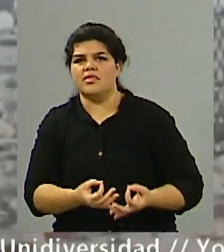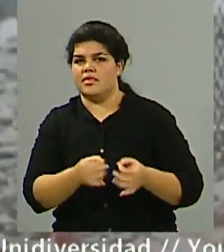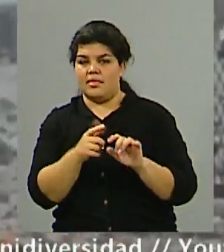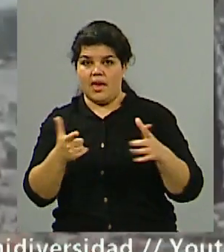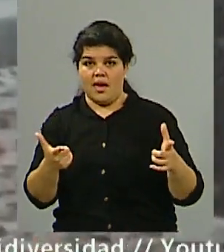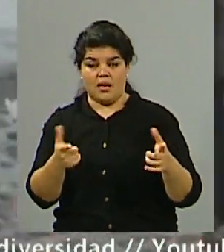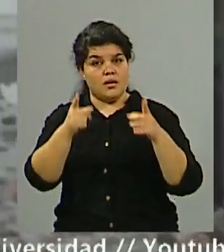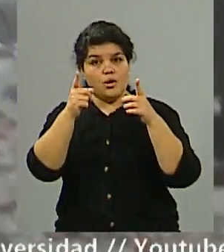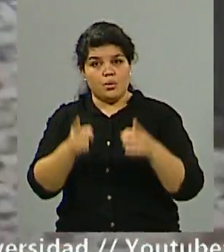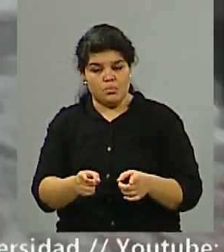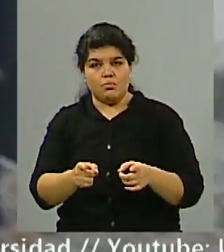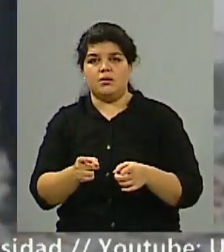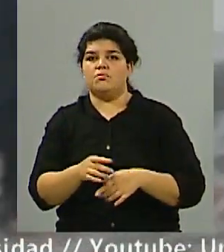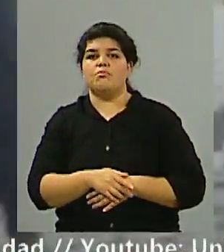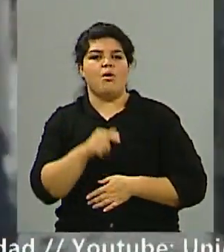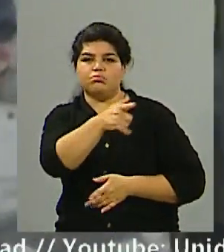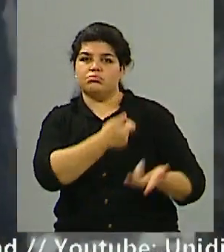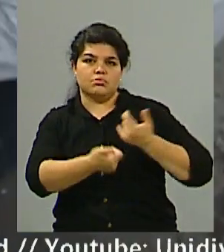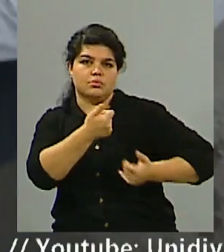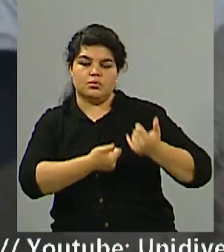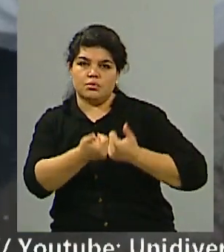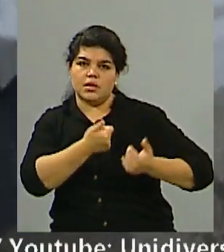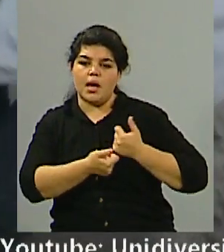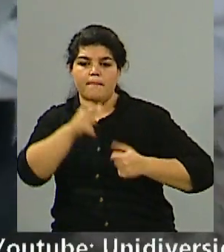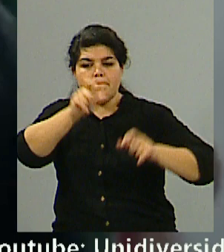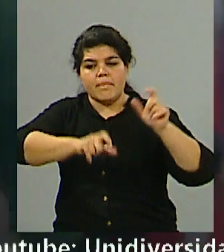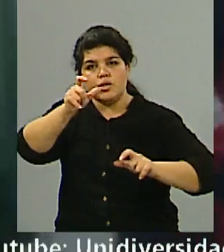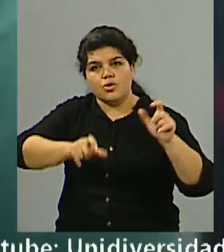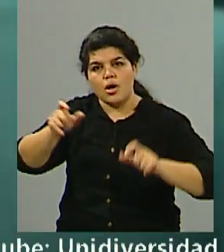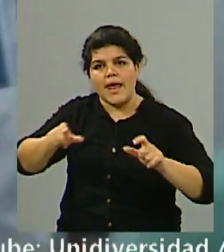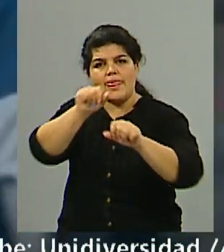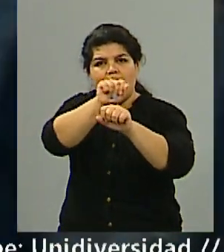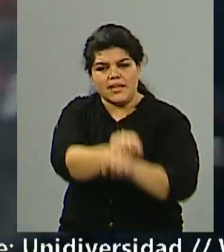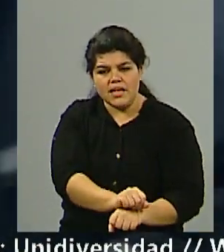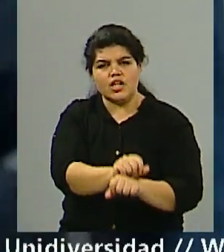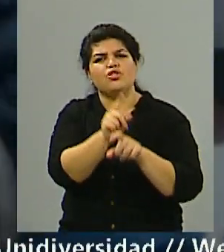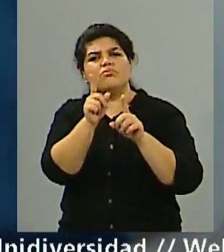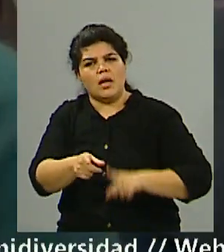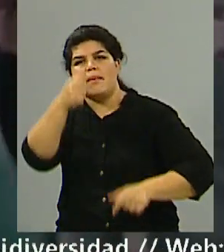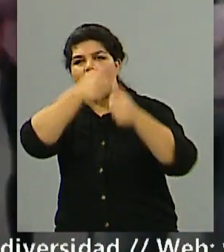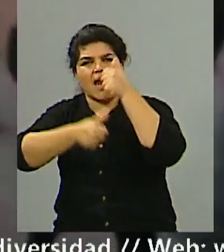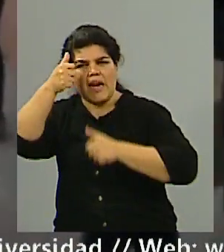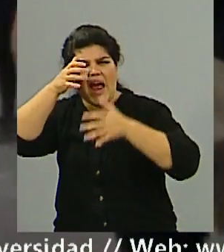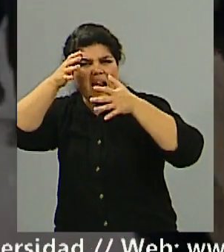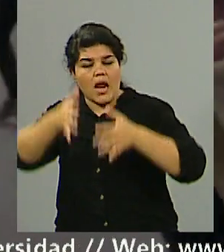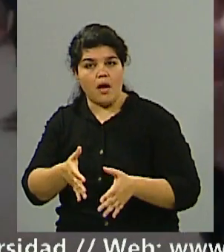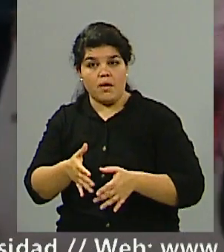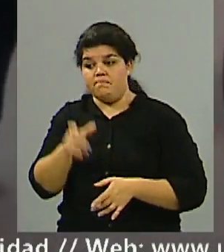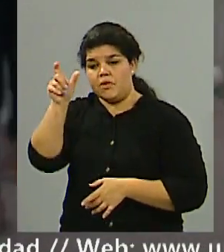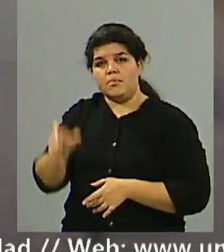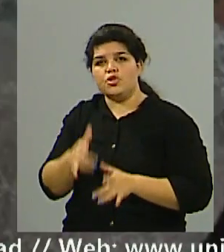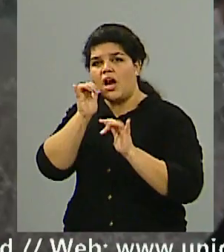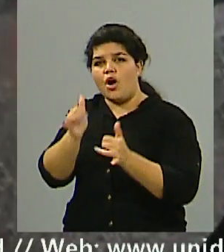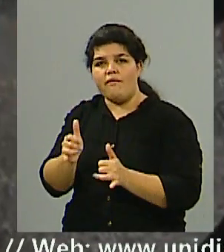Sí. como ustedes estaban remarcando, la cantidad de personas no solamente detenidas, sino con heridas graves. Hay un joven de 17 años